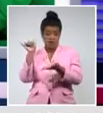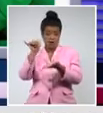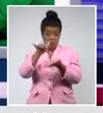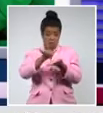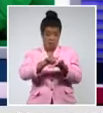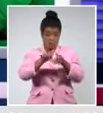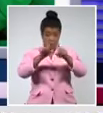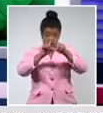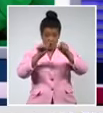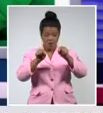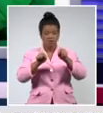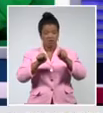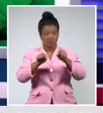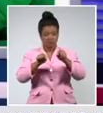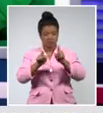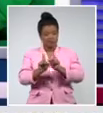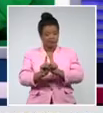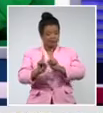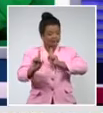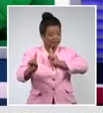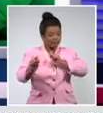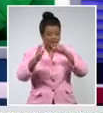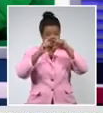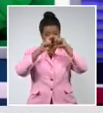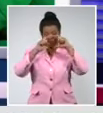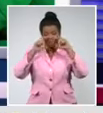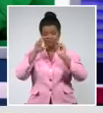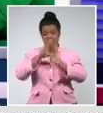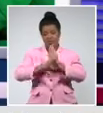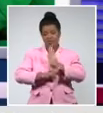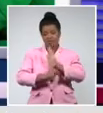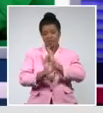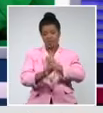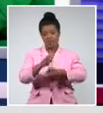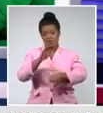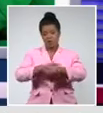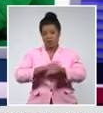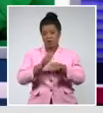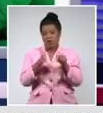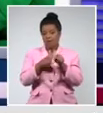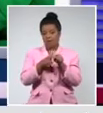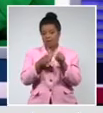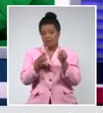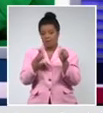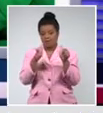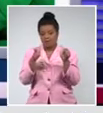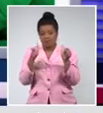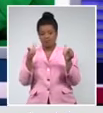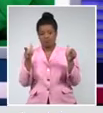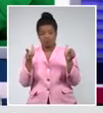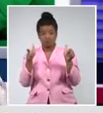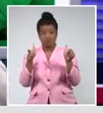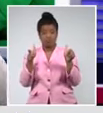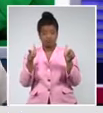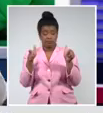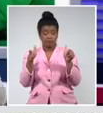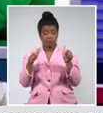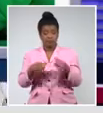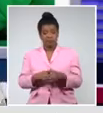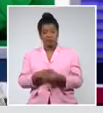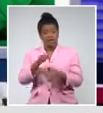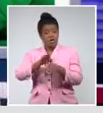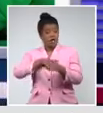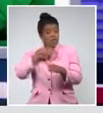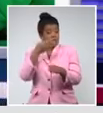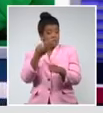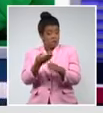país, lo que conllevó al incremento del número de casos de manera importante. Ya después que se